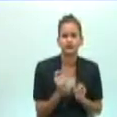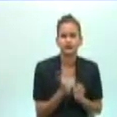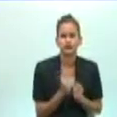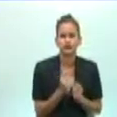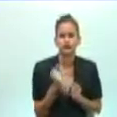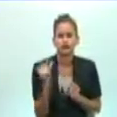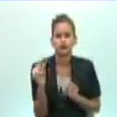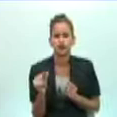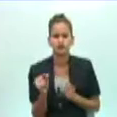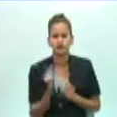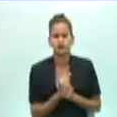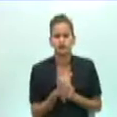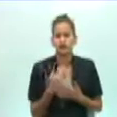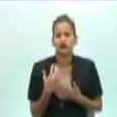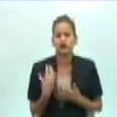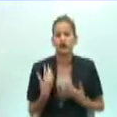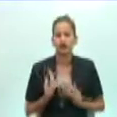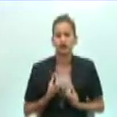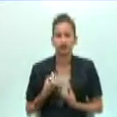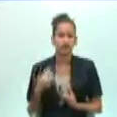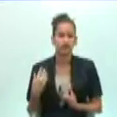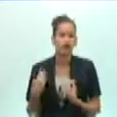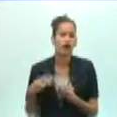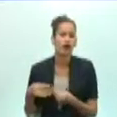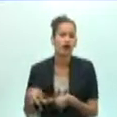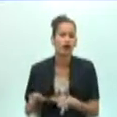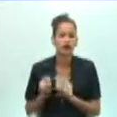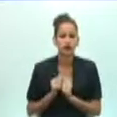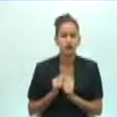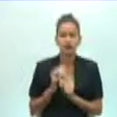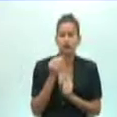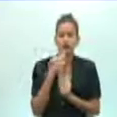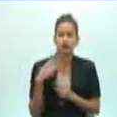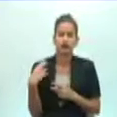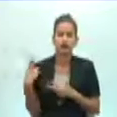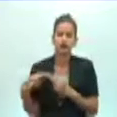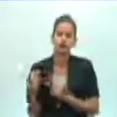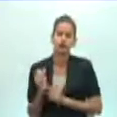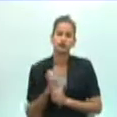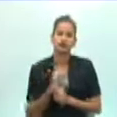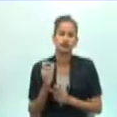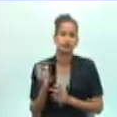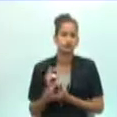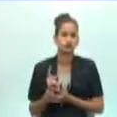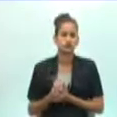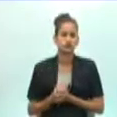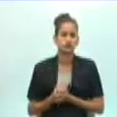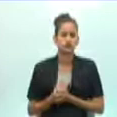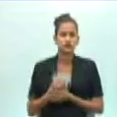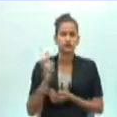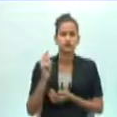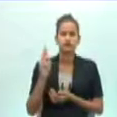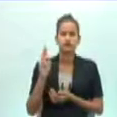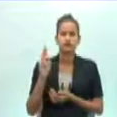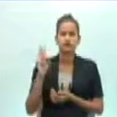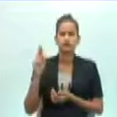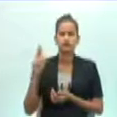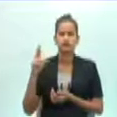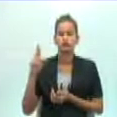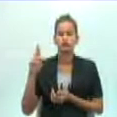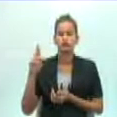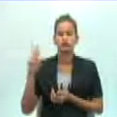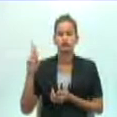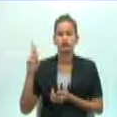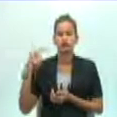importe posteriormente. Truán es un sinvergüenza, estafador, y el guión es el signo ortográfico, fíjenselo